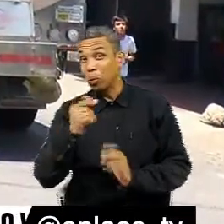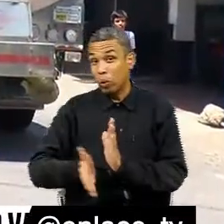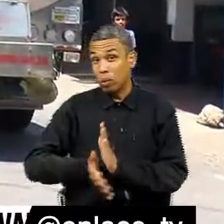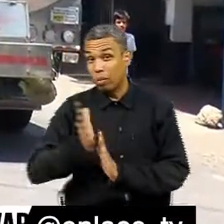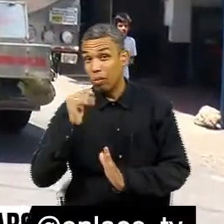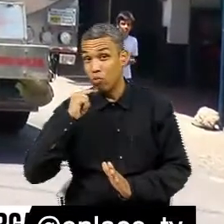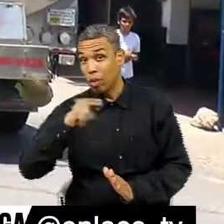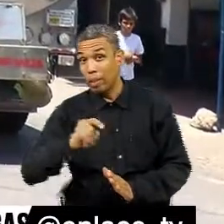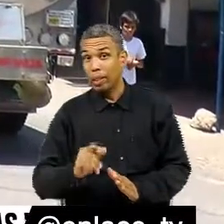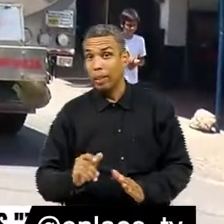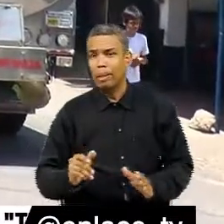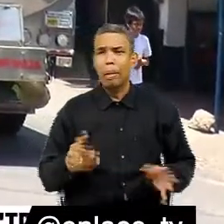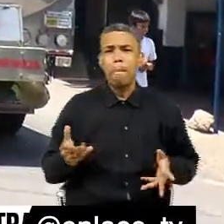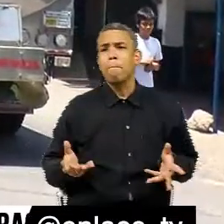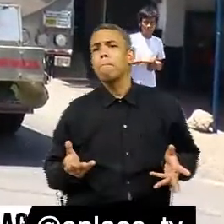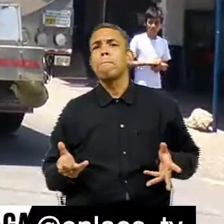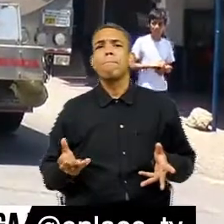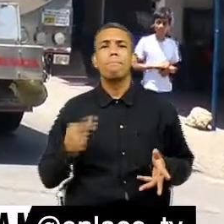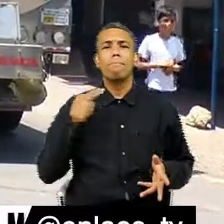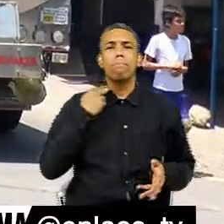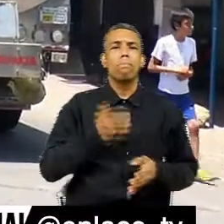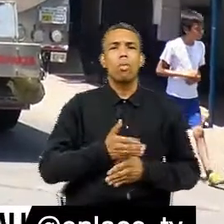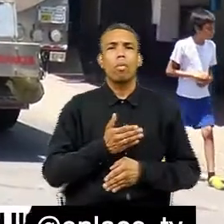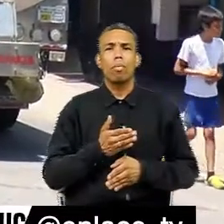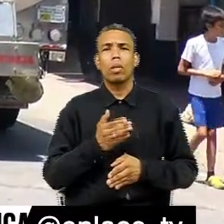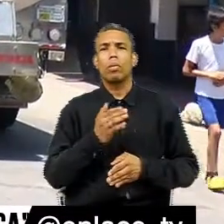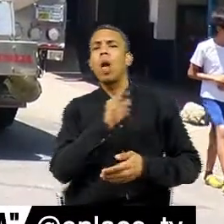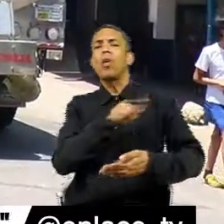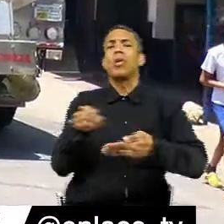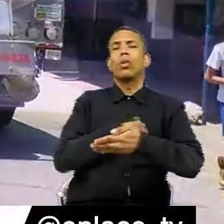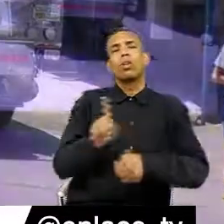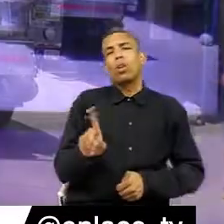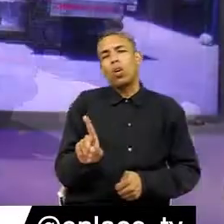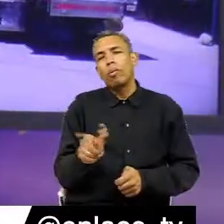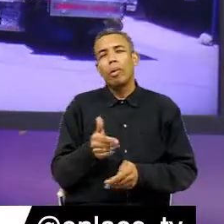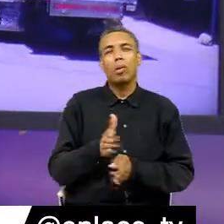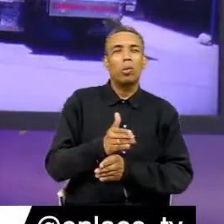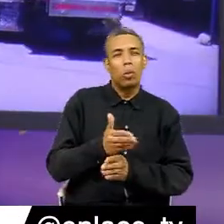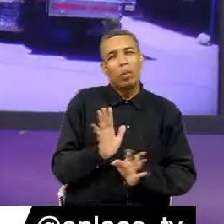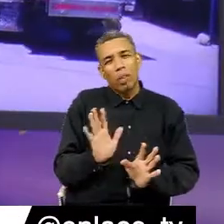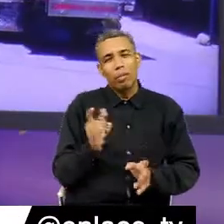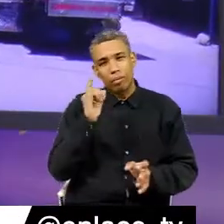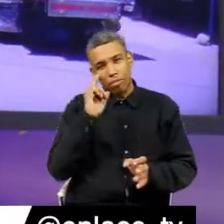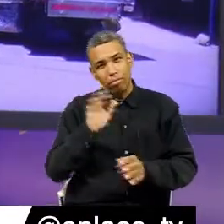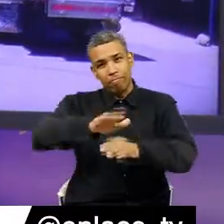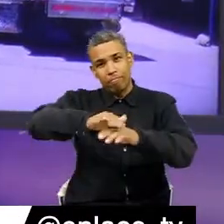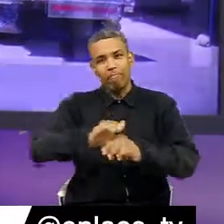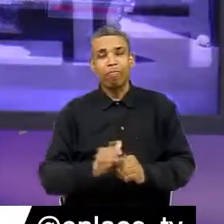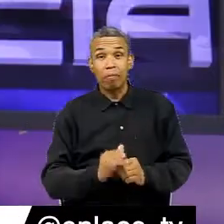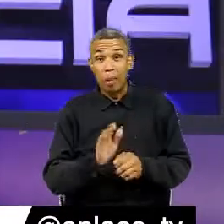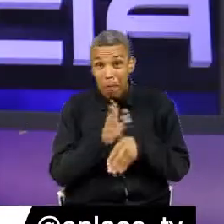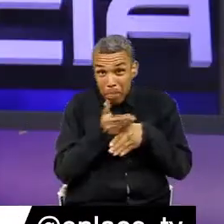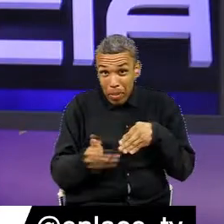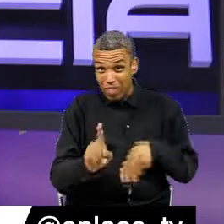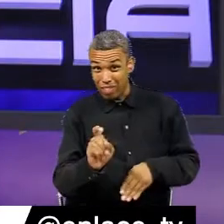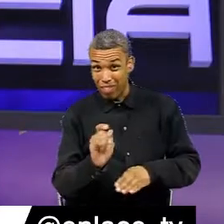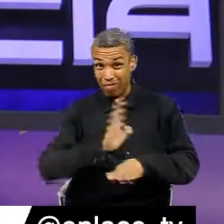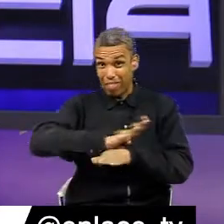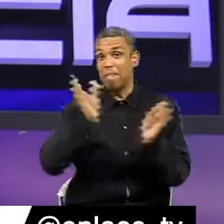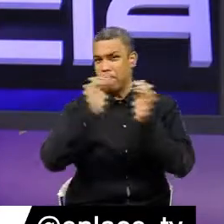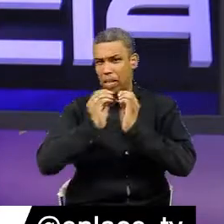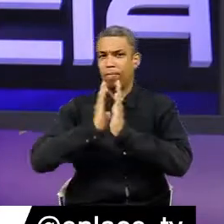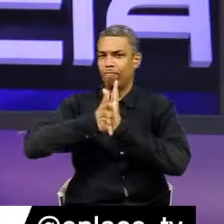pero no hay obstrucción total de esta vía. Una noticia en desarrollo que estaremos ampliando en nuestra emisión de las 6 de la tarde. Allí se encuentra